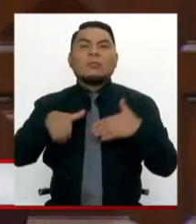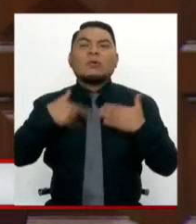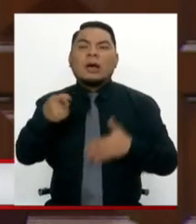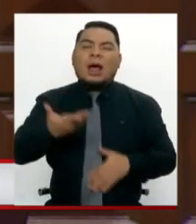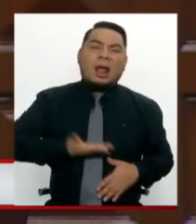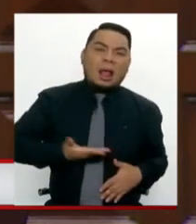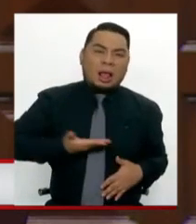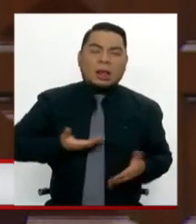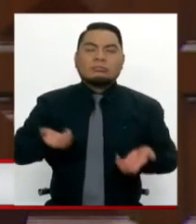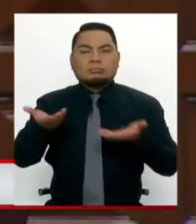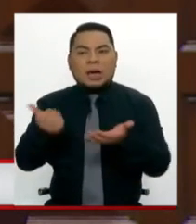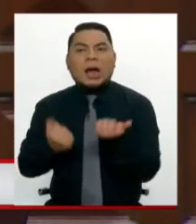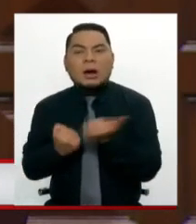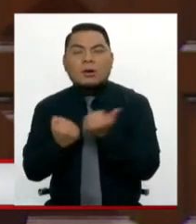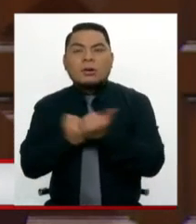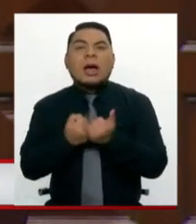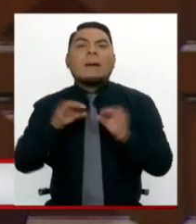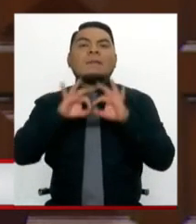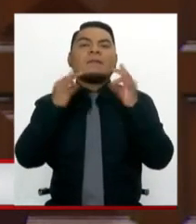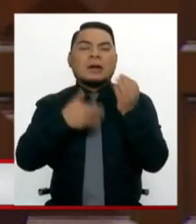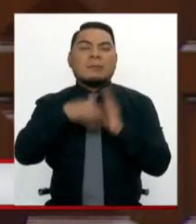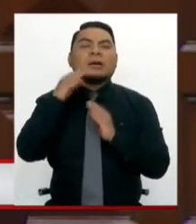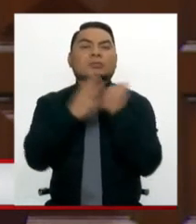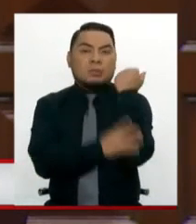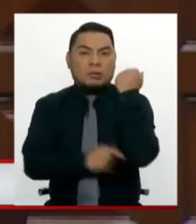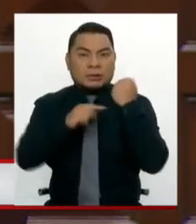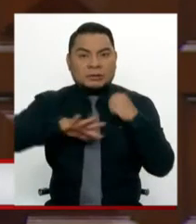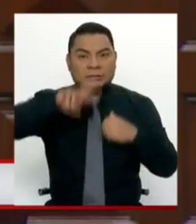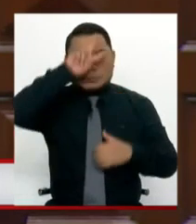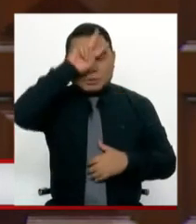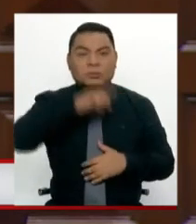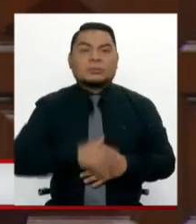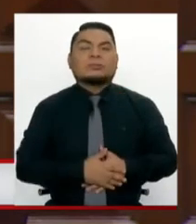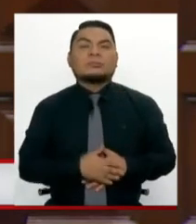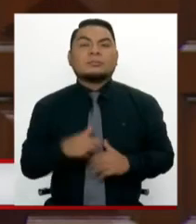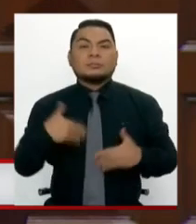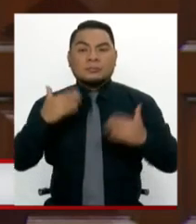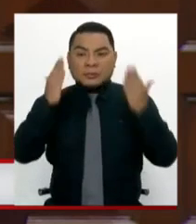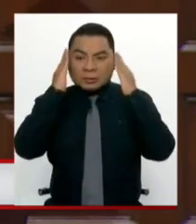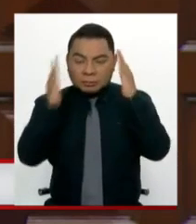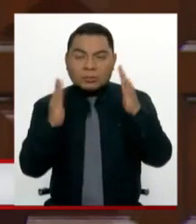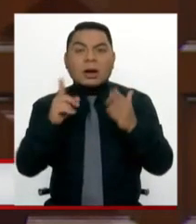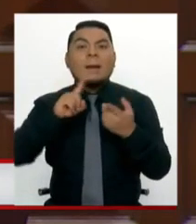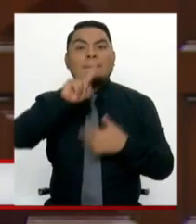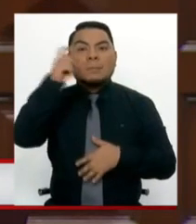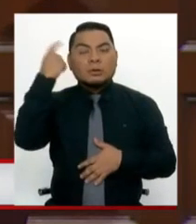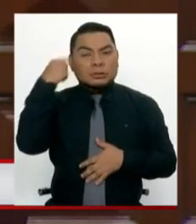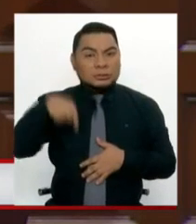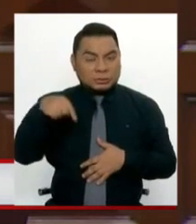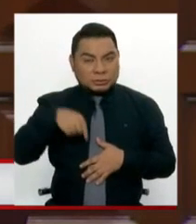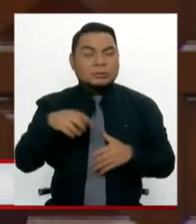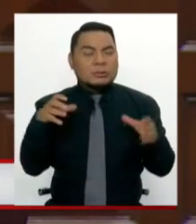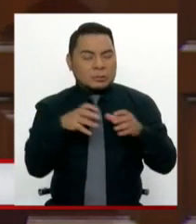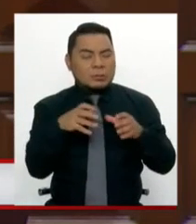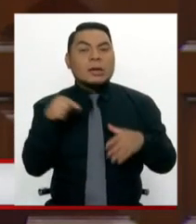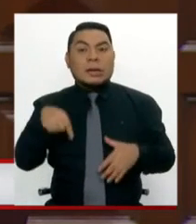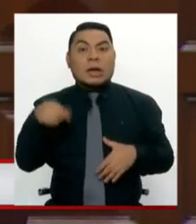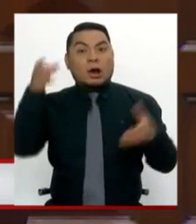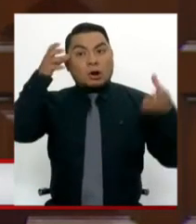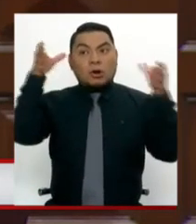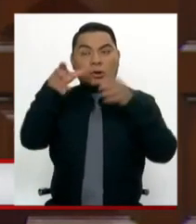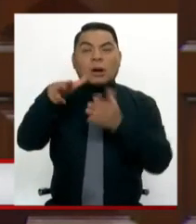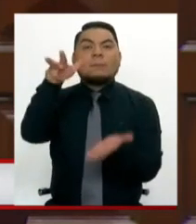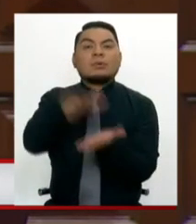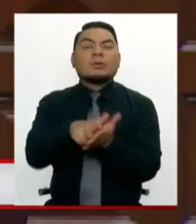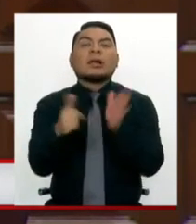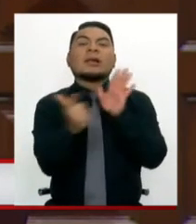el hambre en los hogares más vulnerables del país. Atendiendo a la política del sector, el Congreso de la República